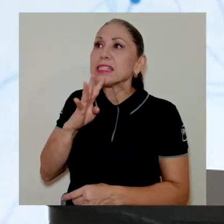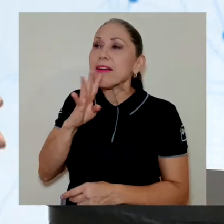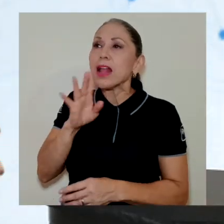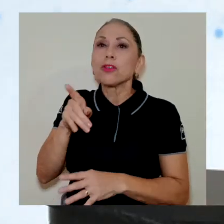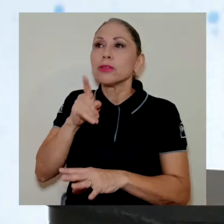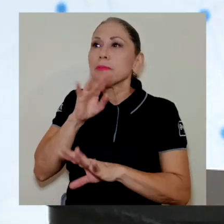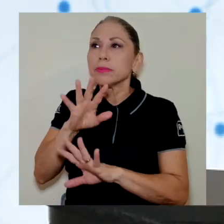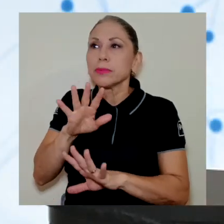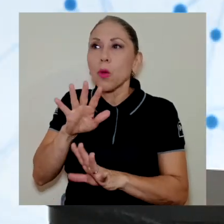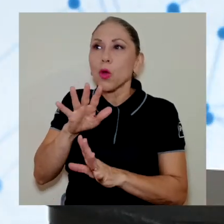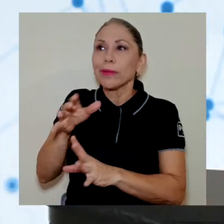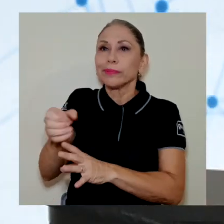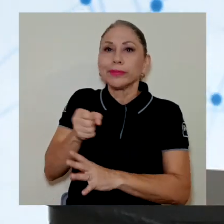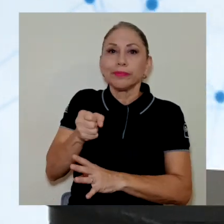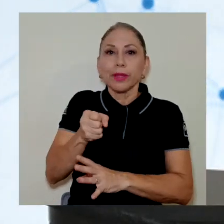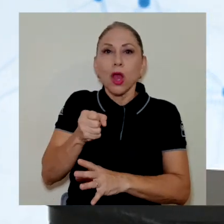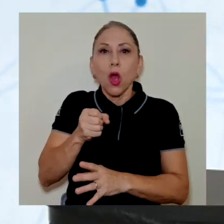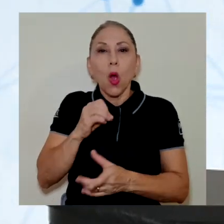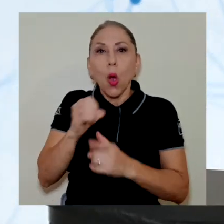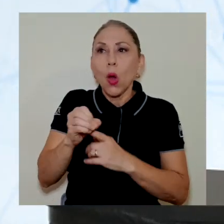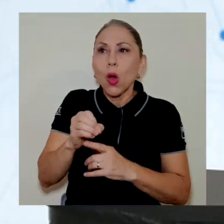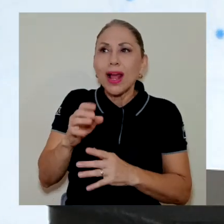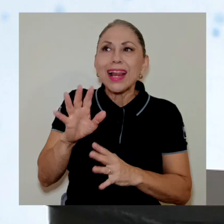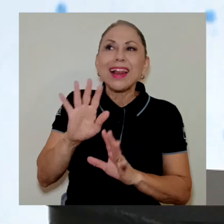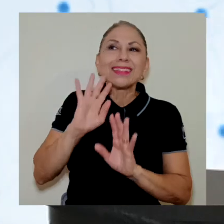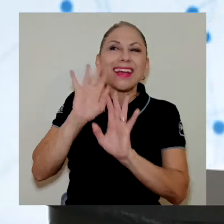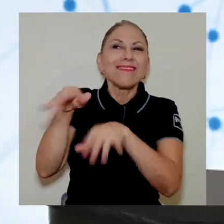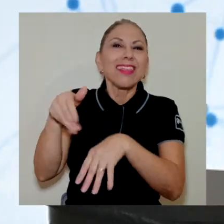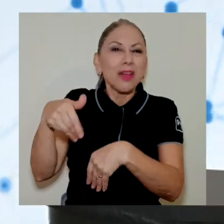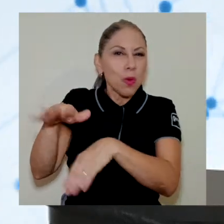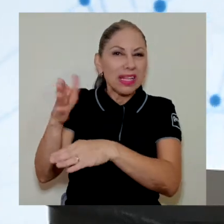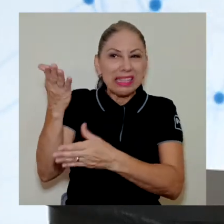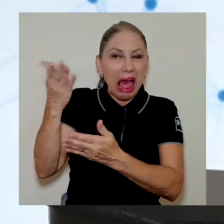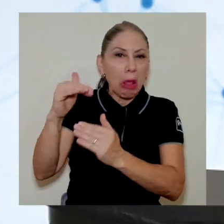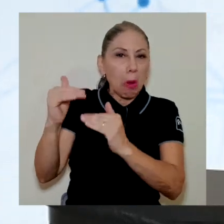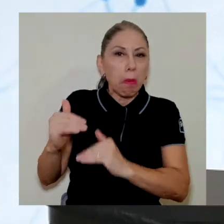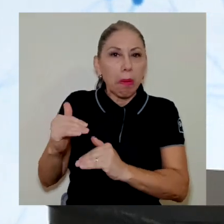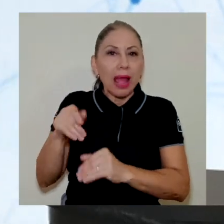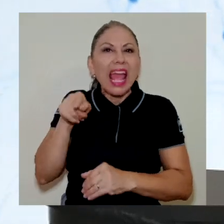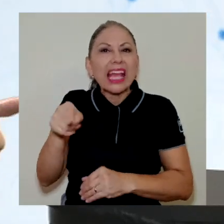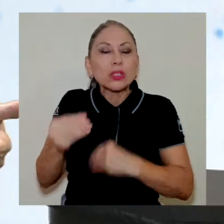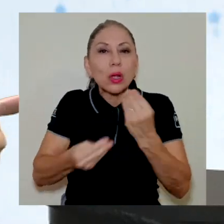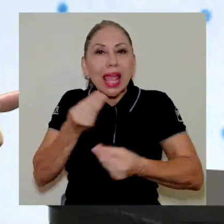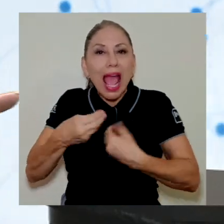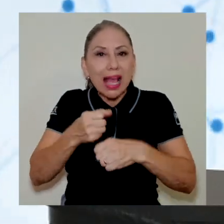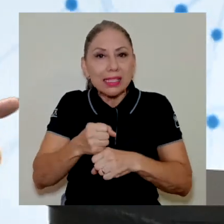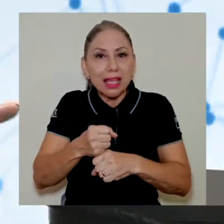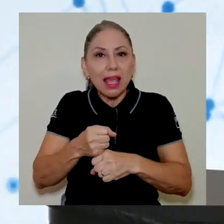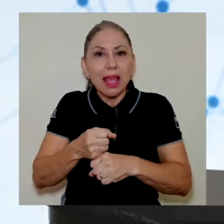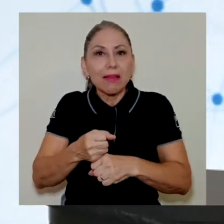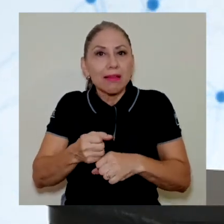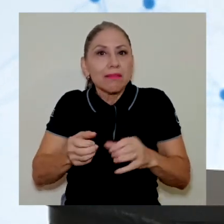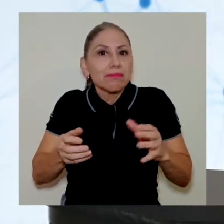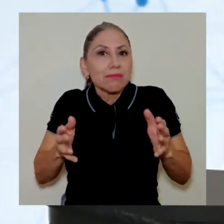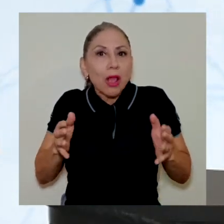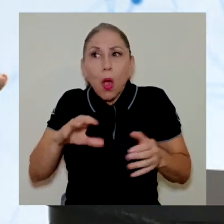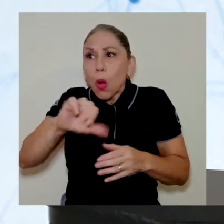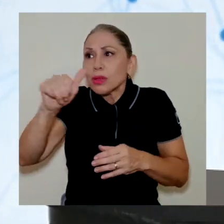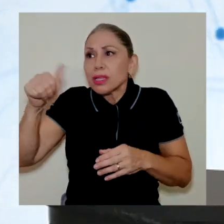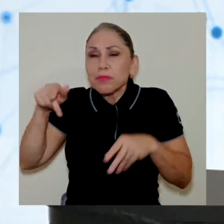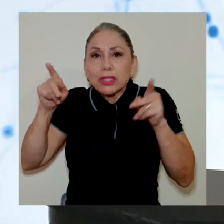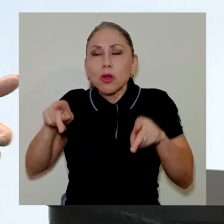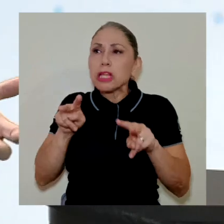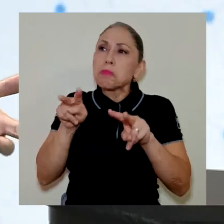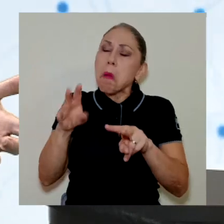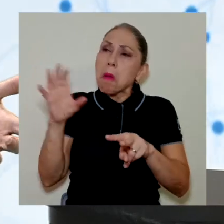palabra, las ha ridiculizado, ¿verdad? Eso lo que hace es alentar, obviamente, al resto de